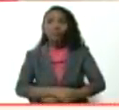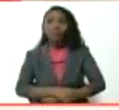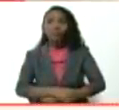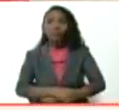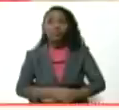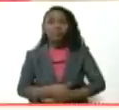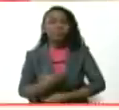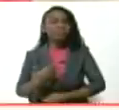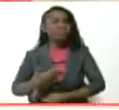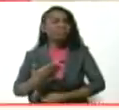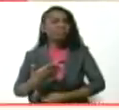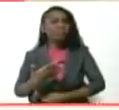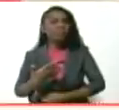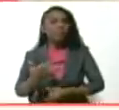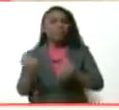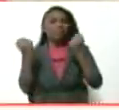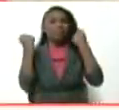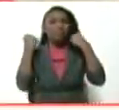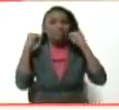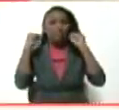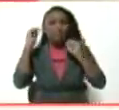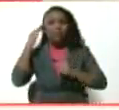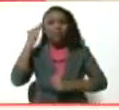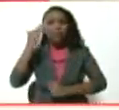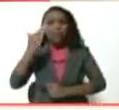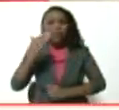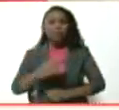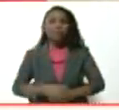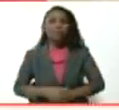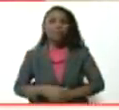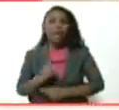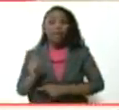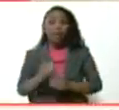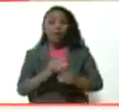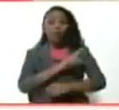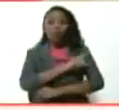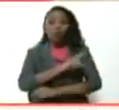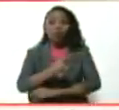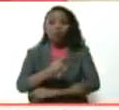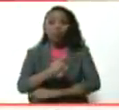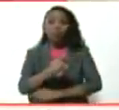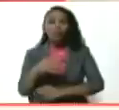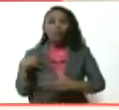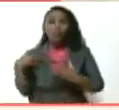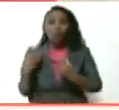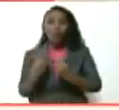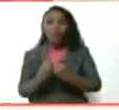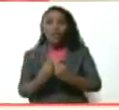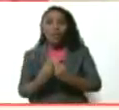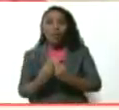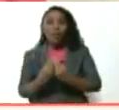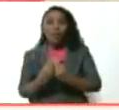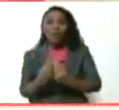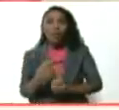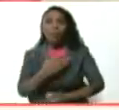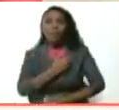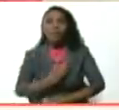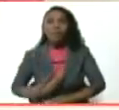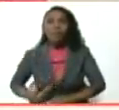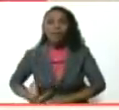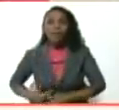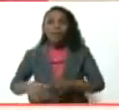Con un ejercicio militar, ordenado por nuestro compañero